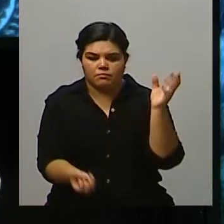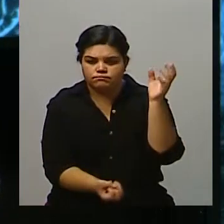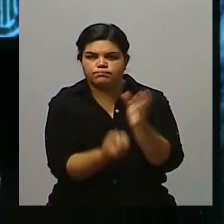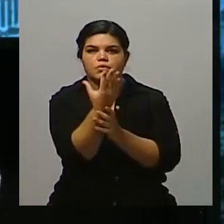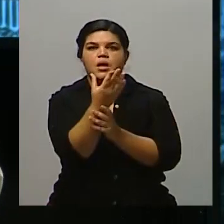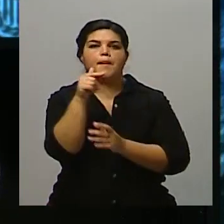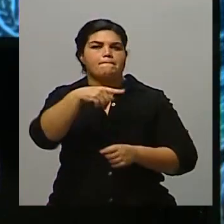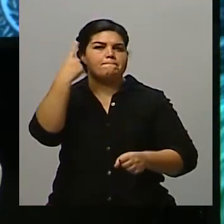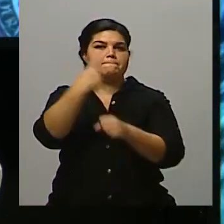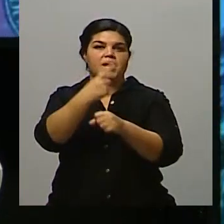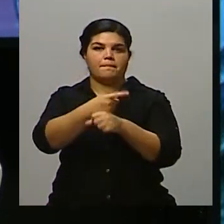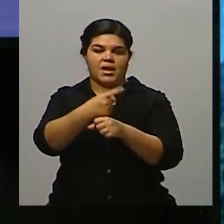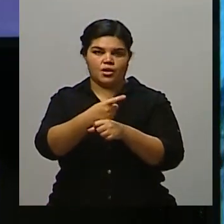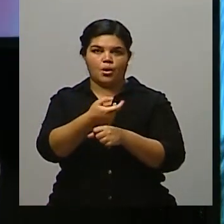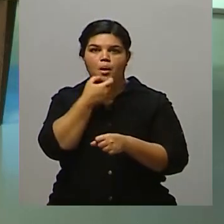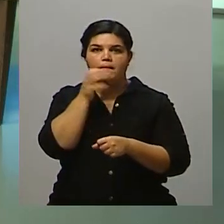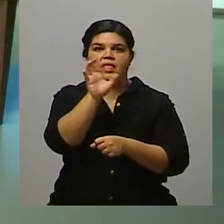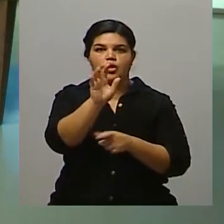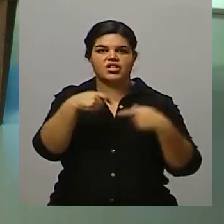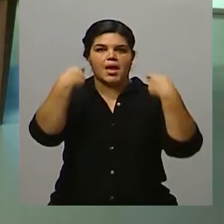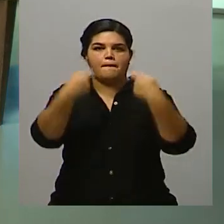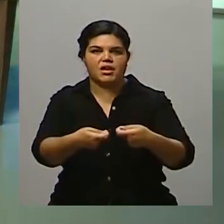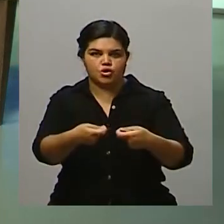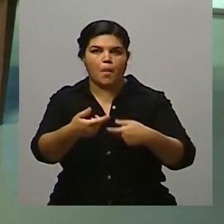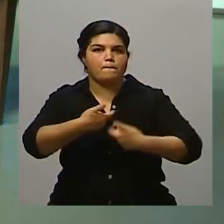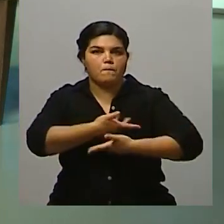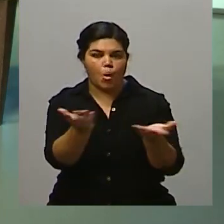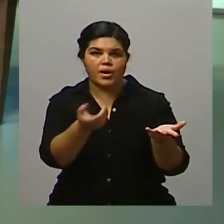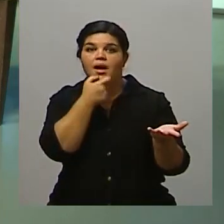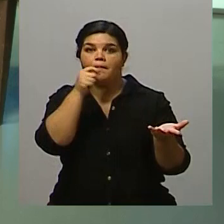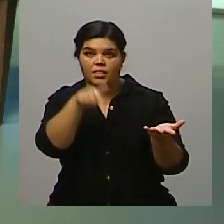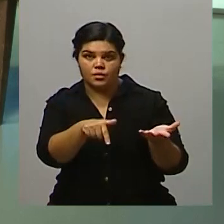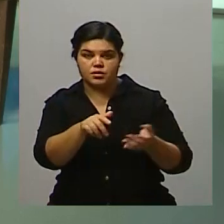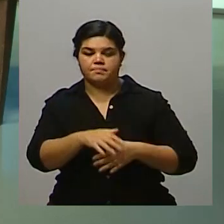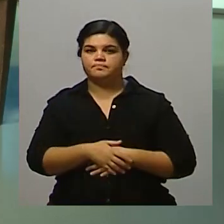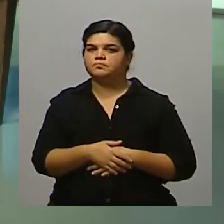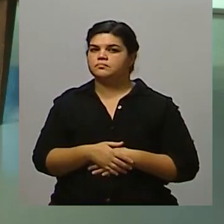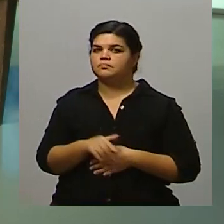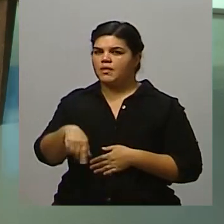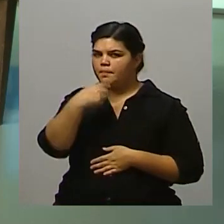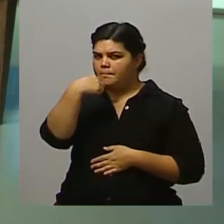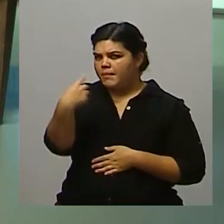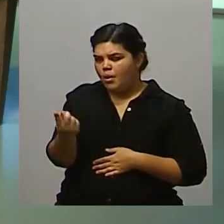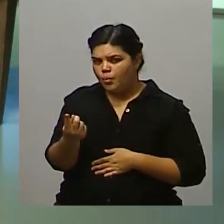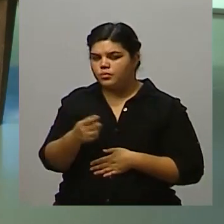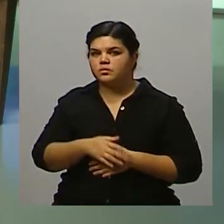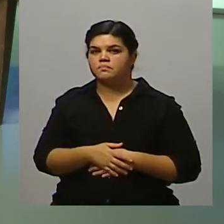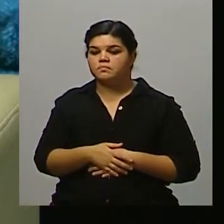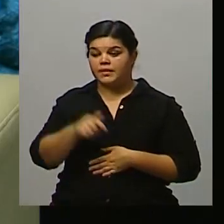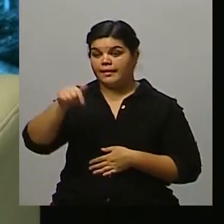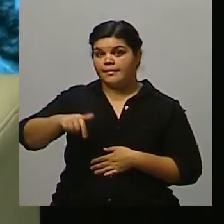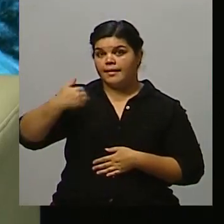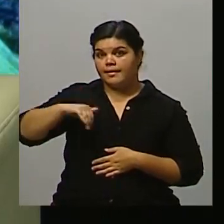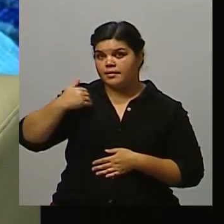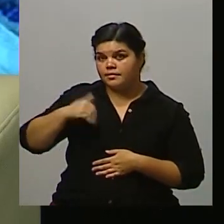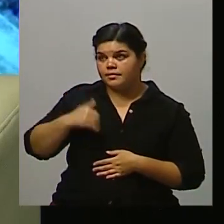sistema de inversión pública de la provincia. Yo te pregunto, Rodolfo, porque muchas veces nosotros escuchamos que en Argentina